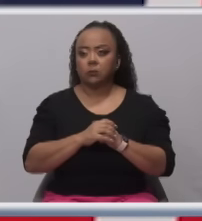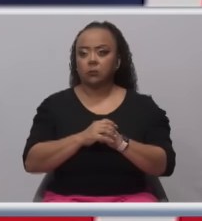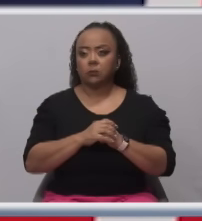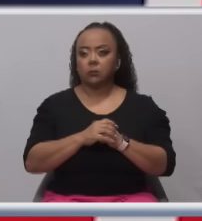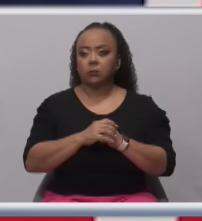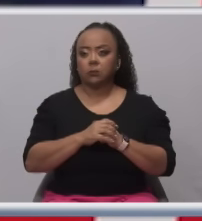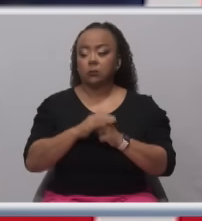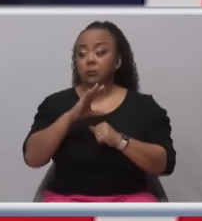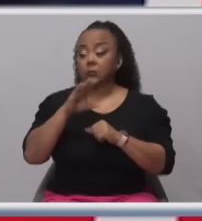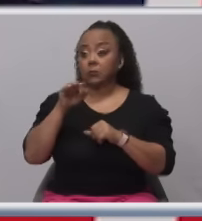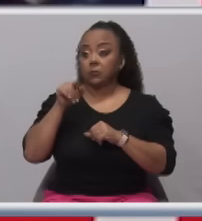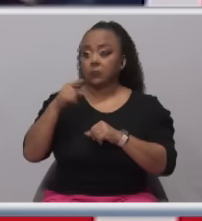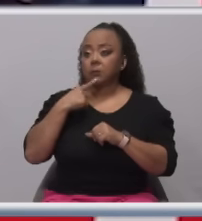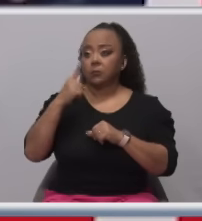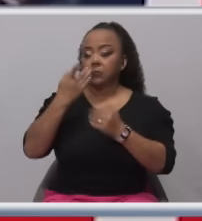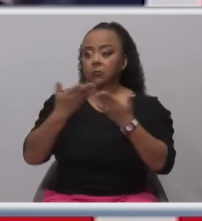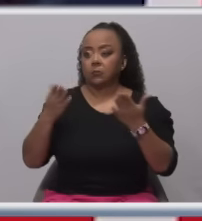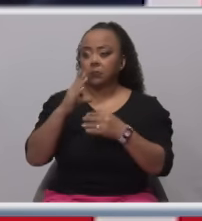diciendo